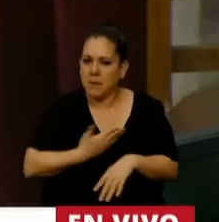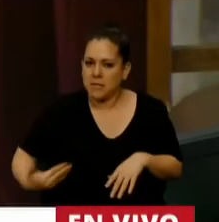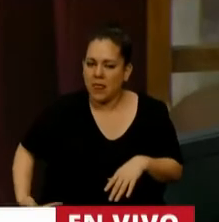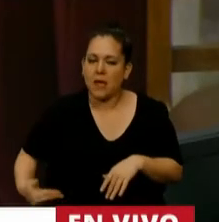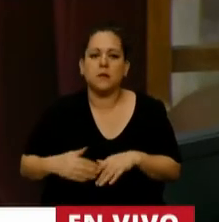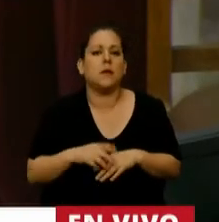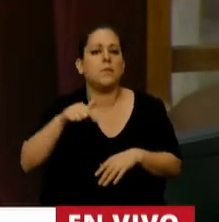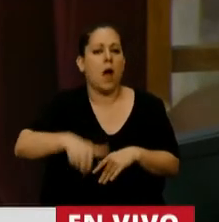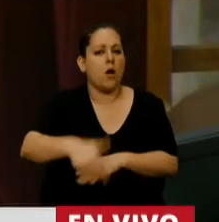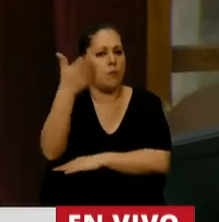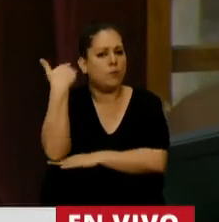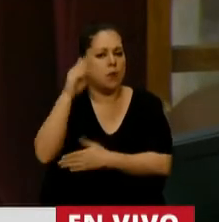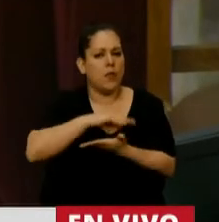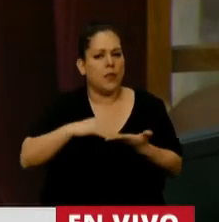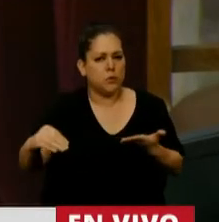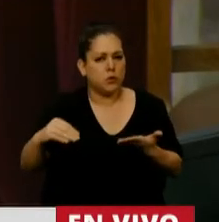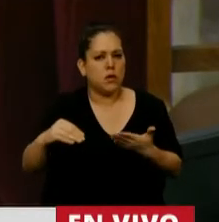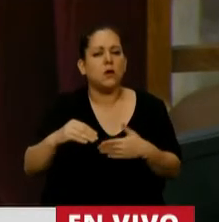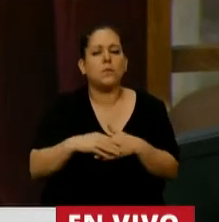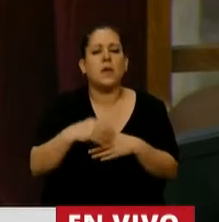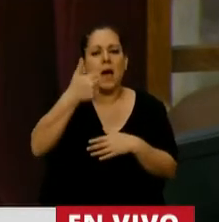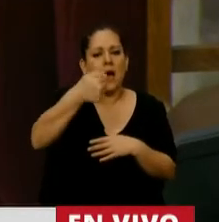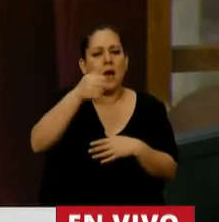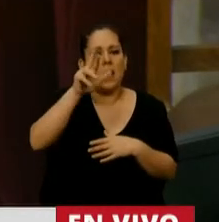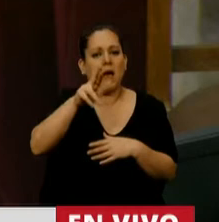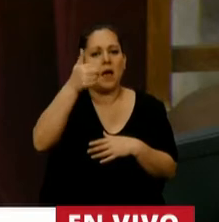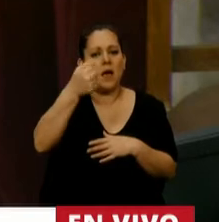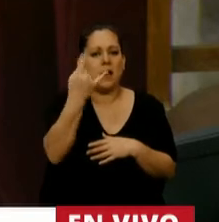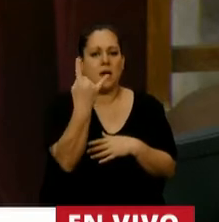Tiene la palabra el diputado Hernán Pérez Araujo.